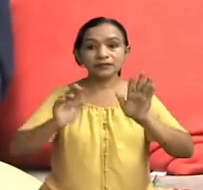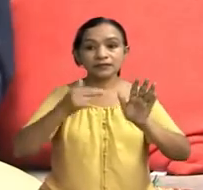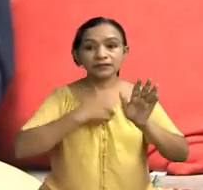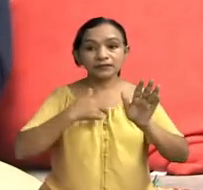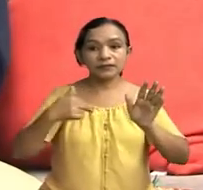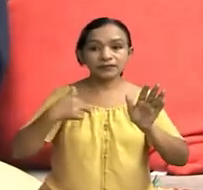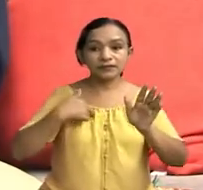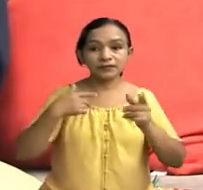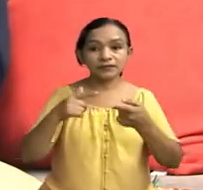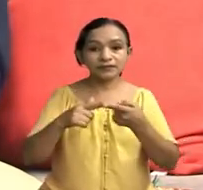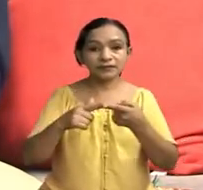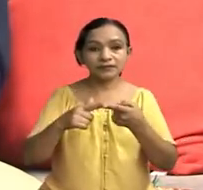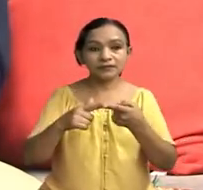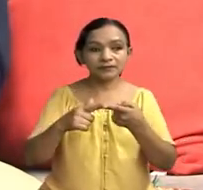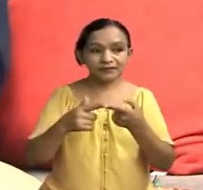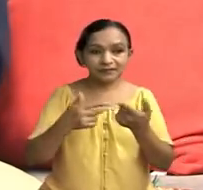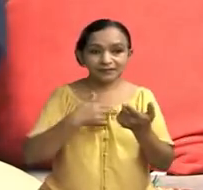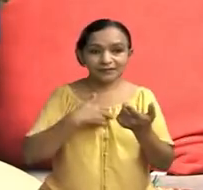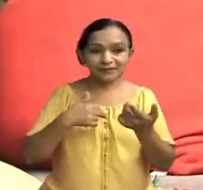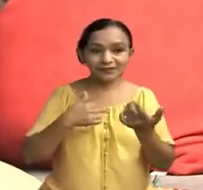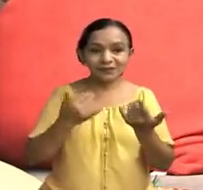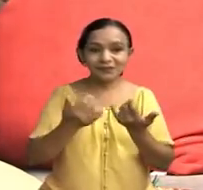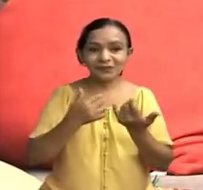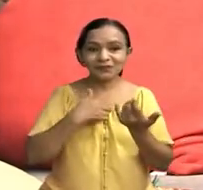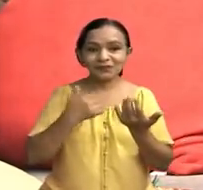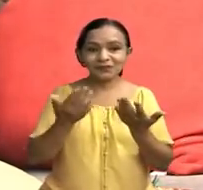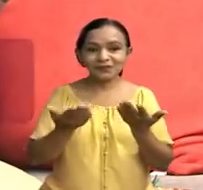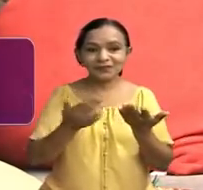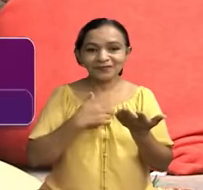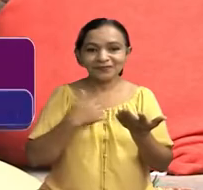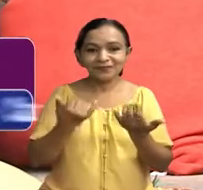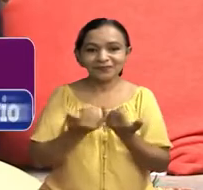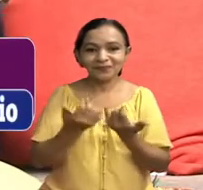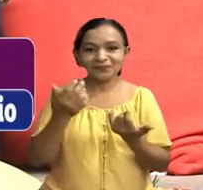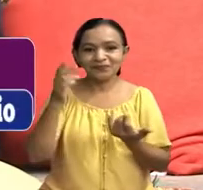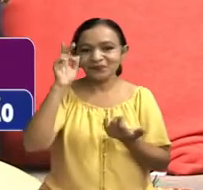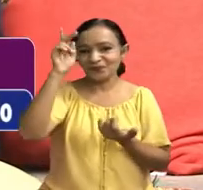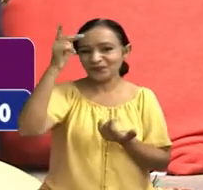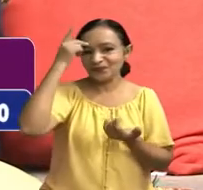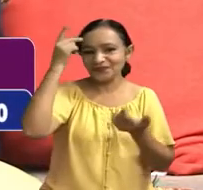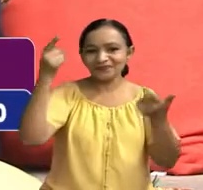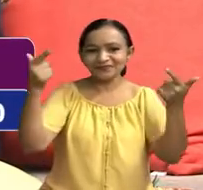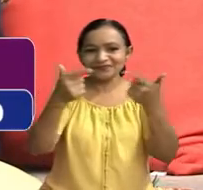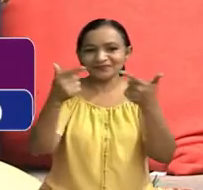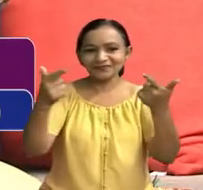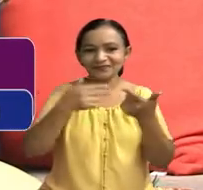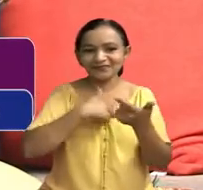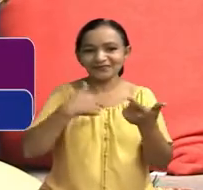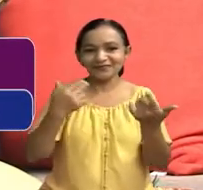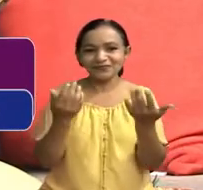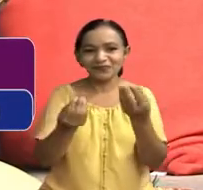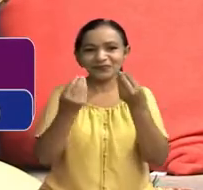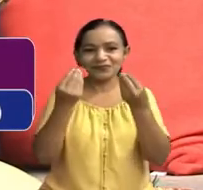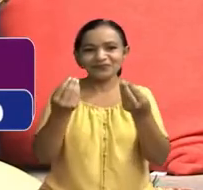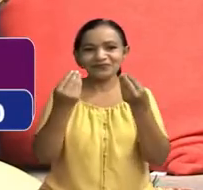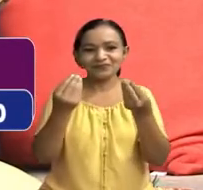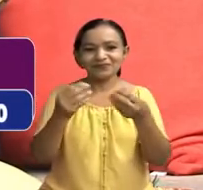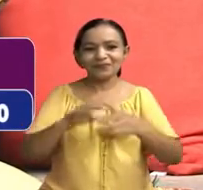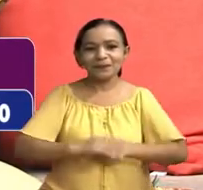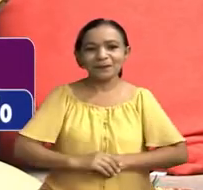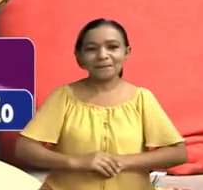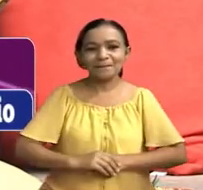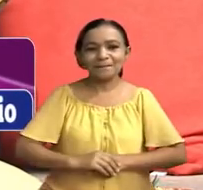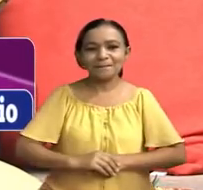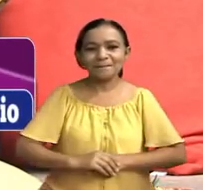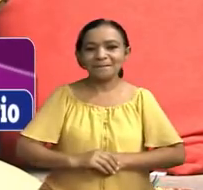por la lucha social, ¿verdad? Por la lucha política, y otra por la lucha guerrillera. Muchos llegamos a la democracia